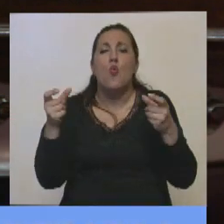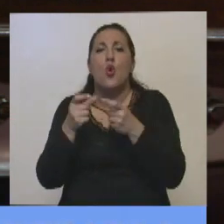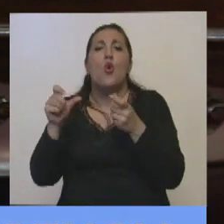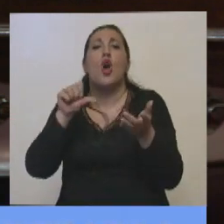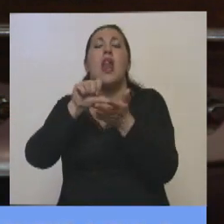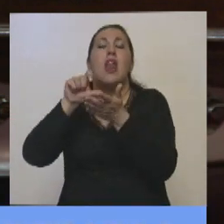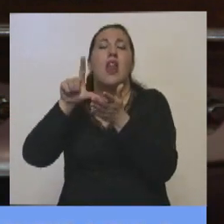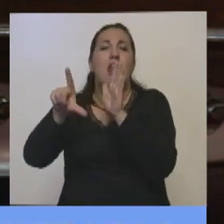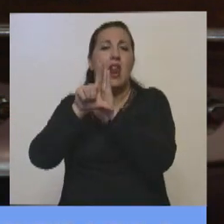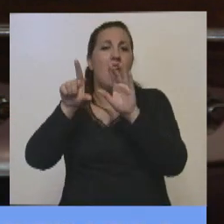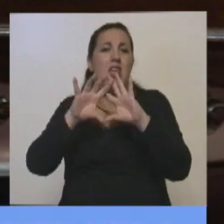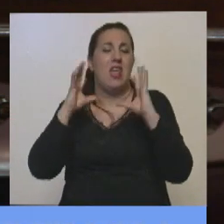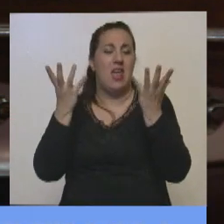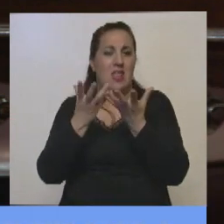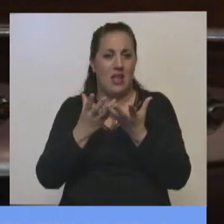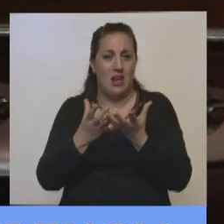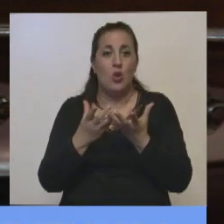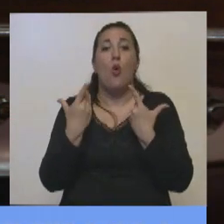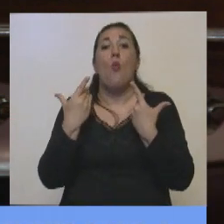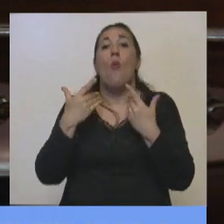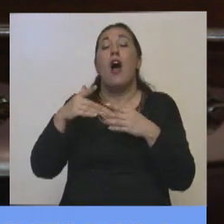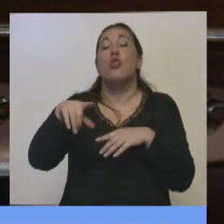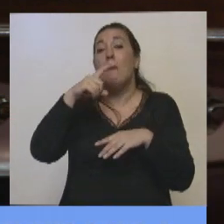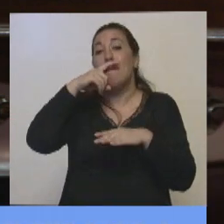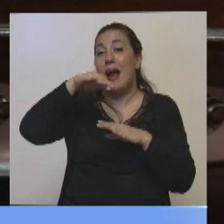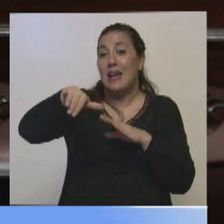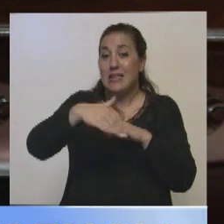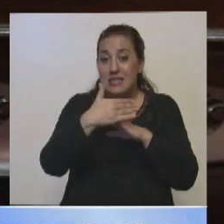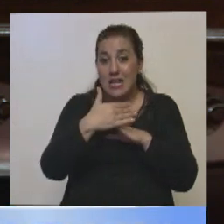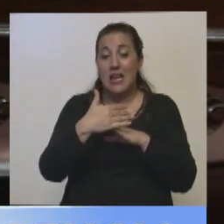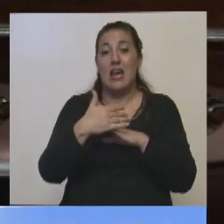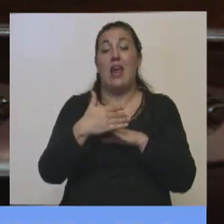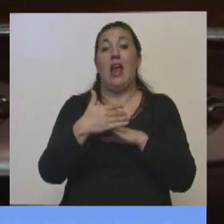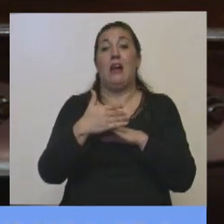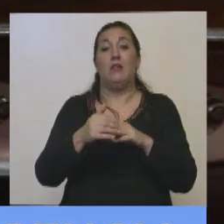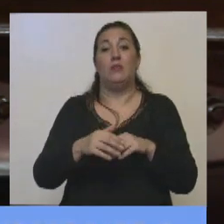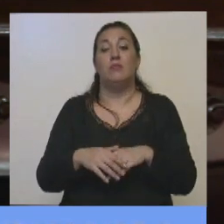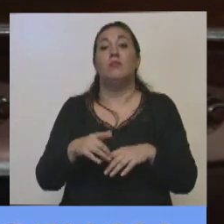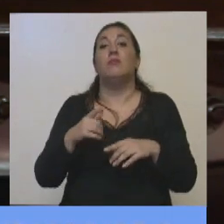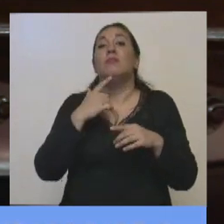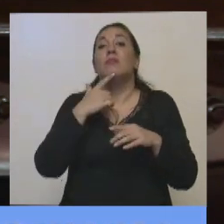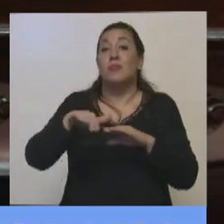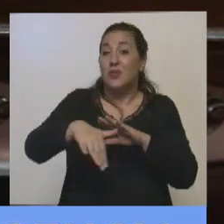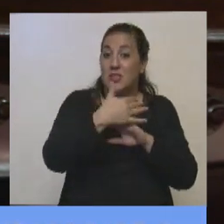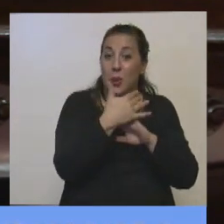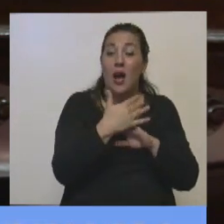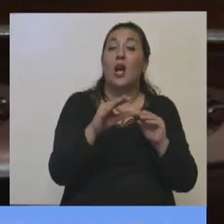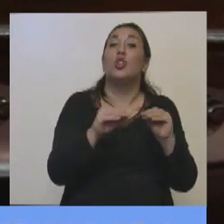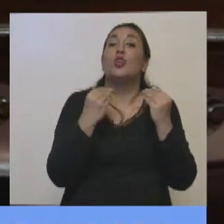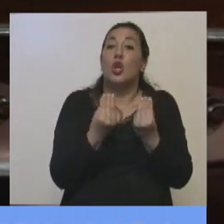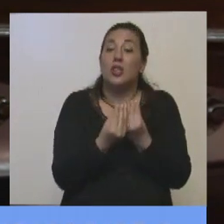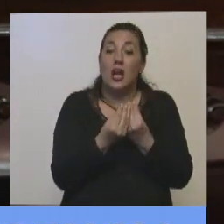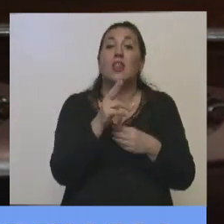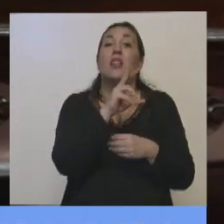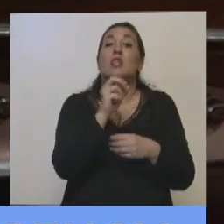internacional cuando se va al gobierno macri entrega al gobierno con 320 mil millones de